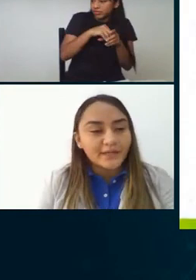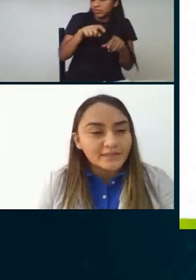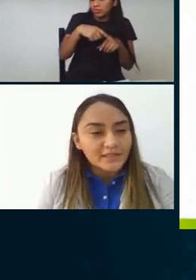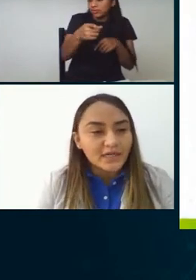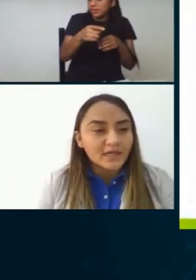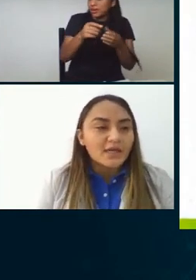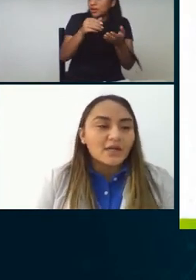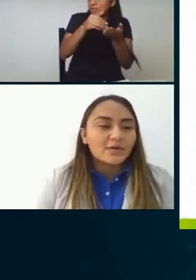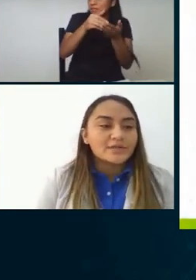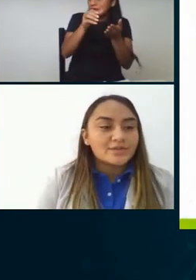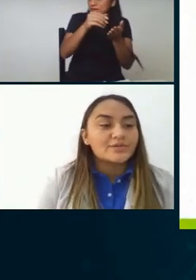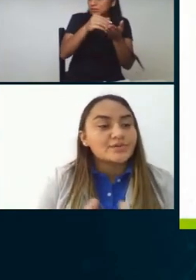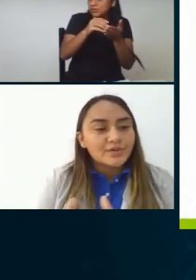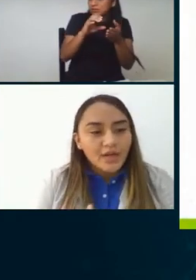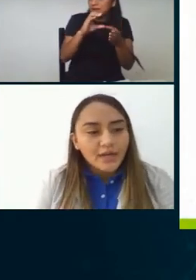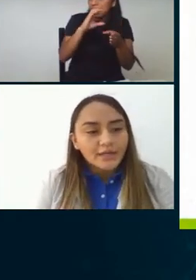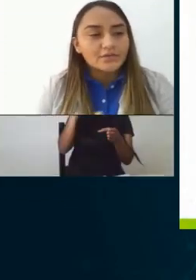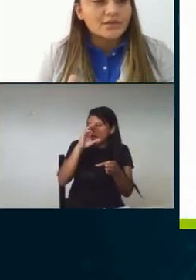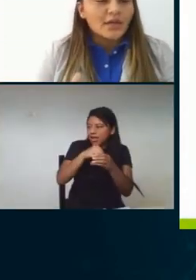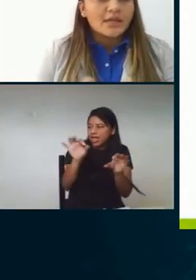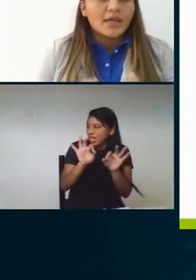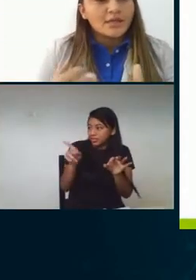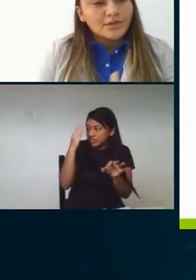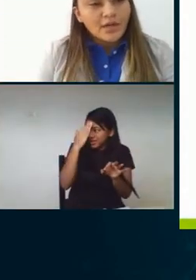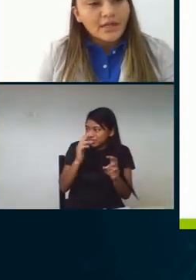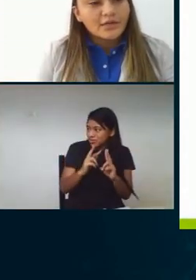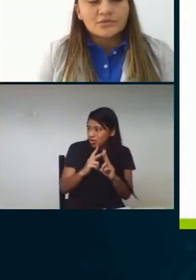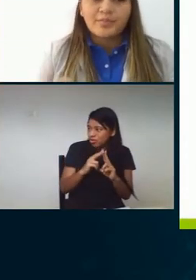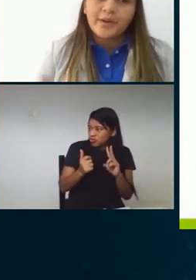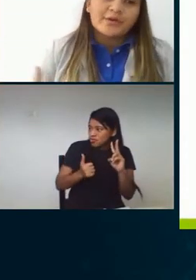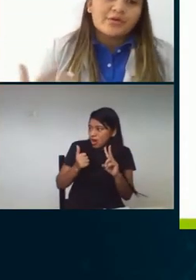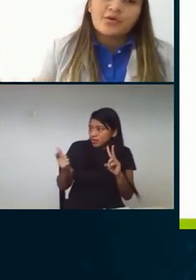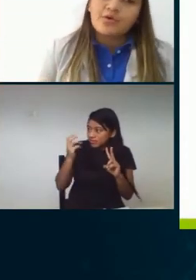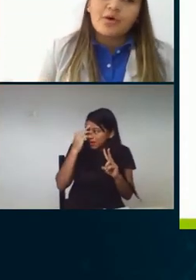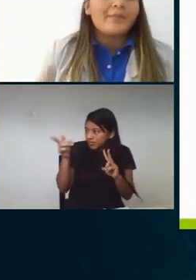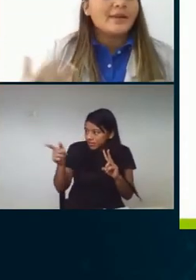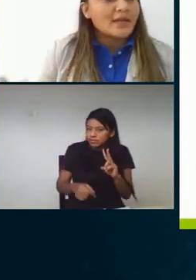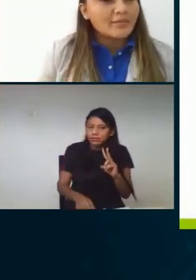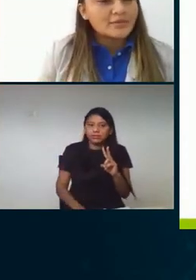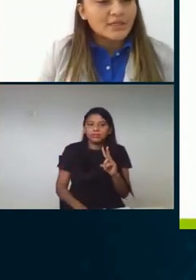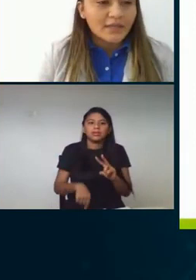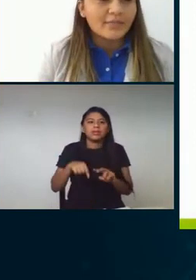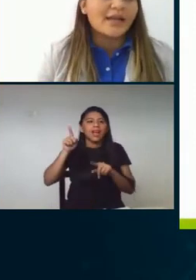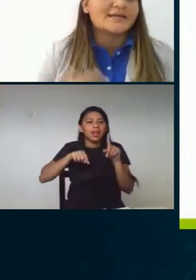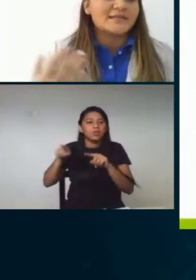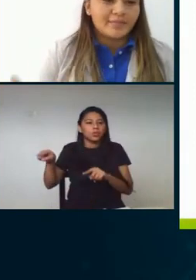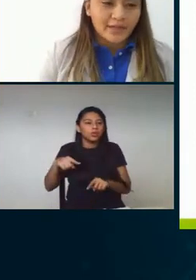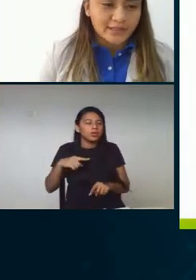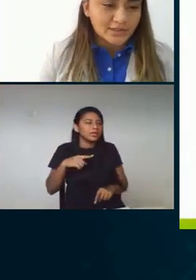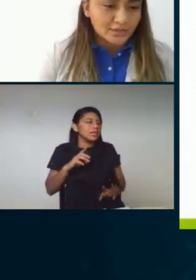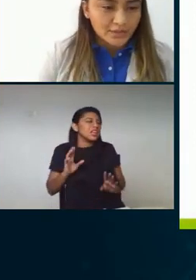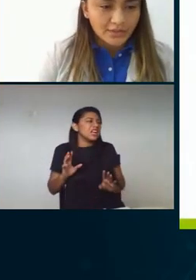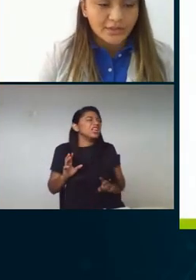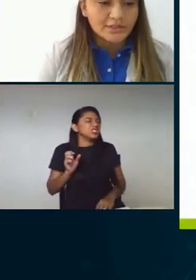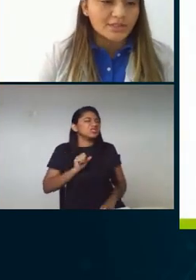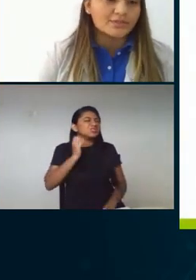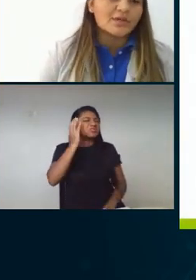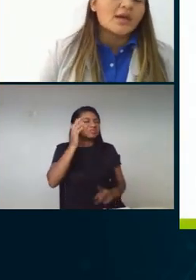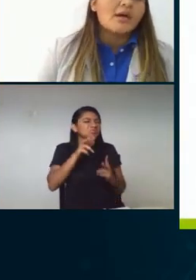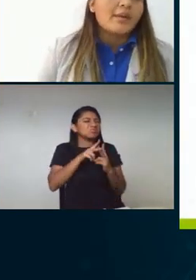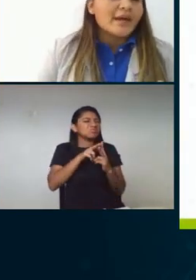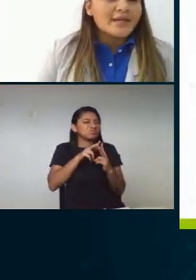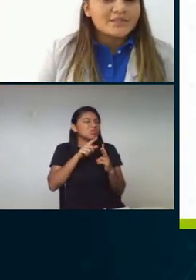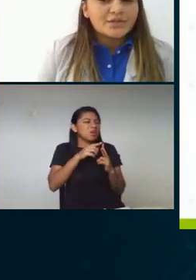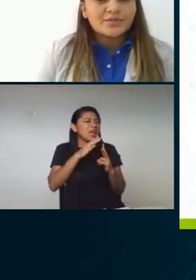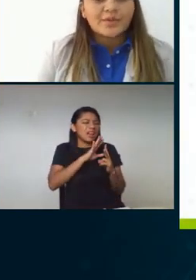sabemos diferenciar los residuos orgánicos e inorgánicos, pero no aplicamos el tema de la separación de los